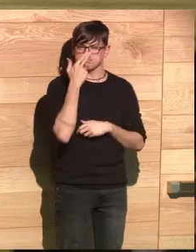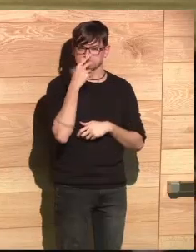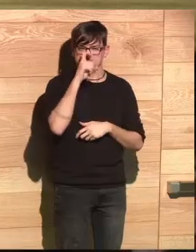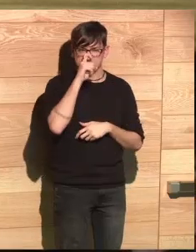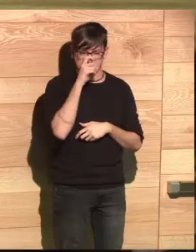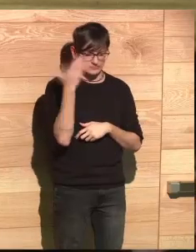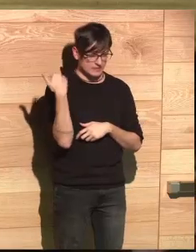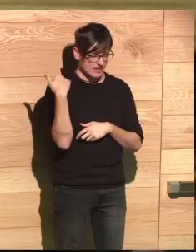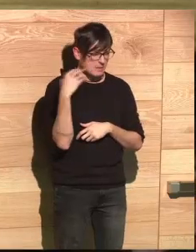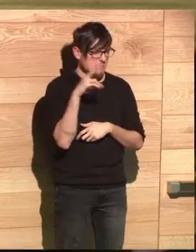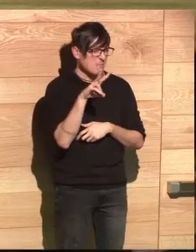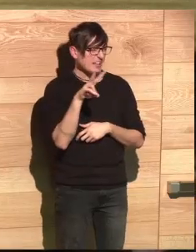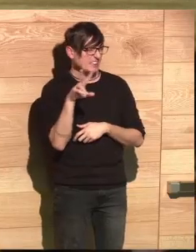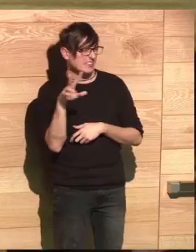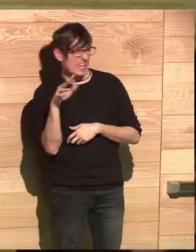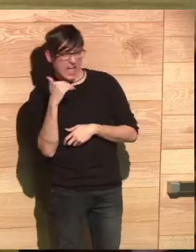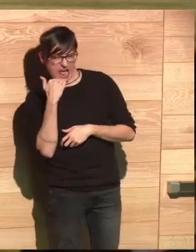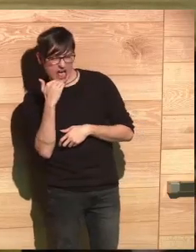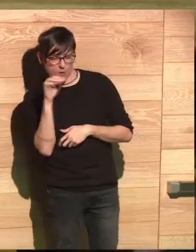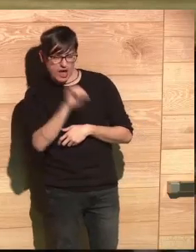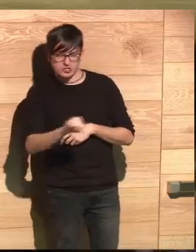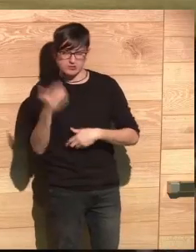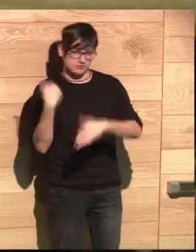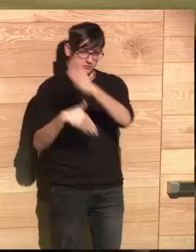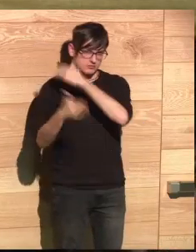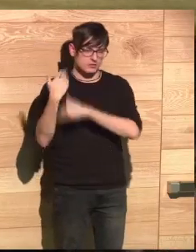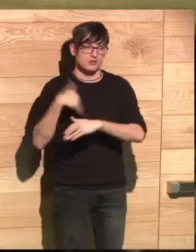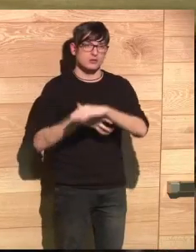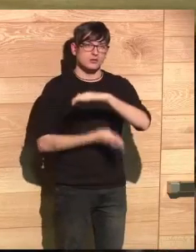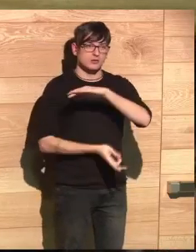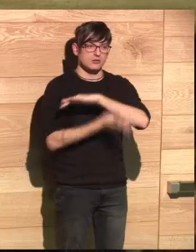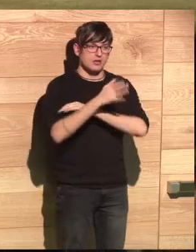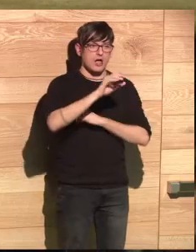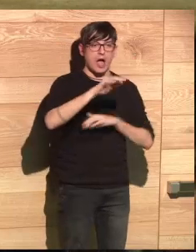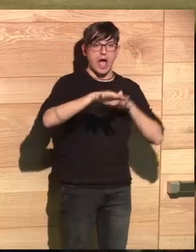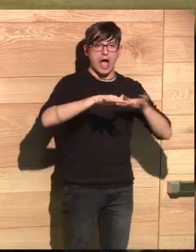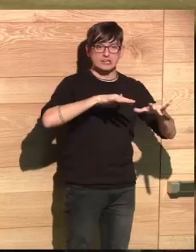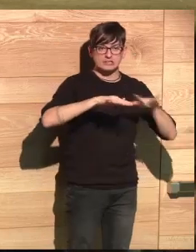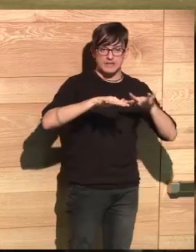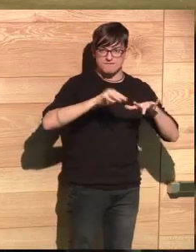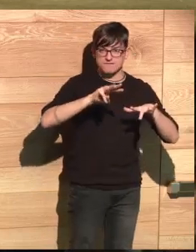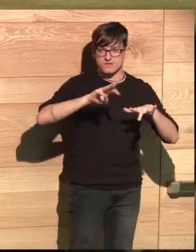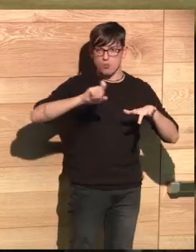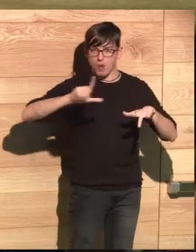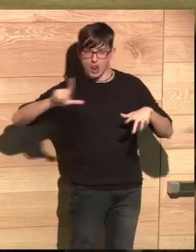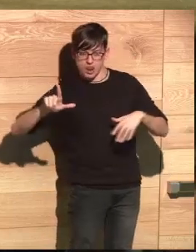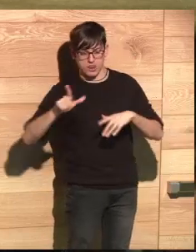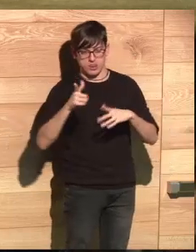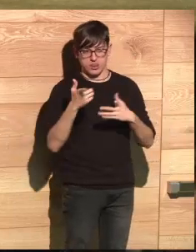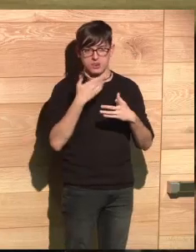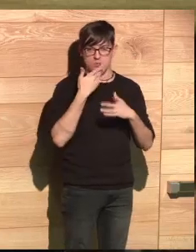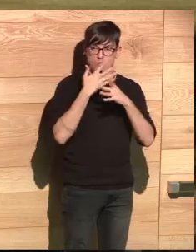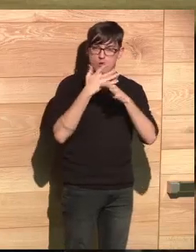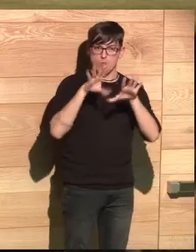como 20 y tantos años surgió el Active World, que muchos consideraban como un juego, pero un